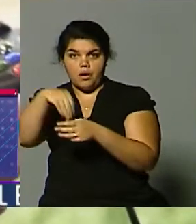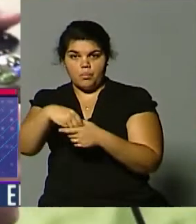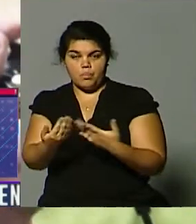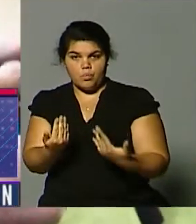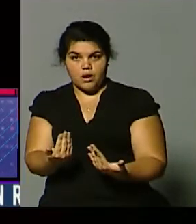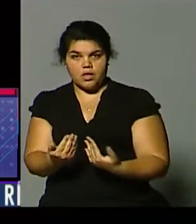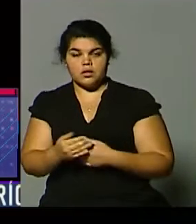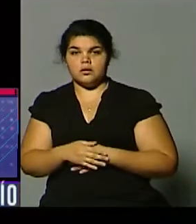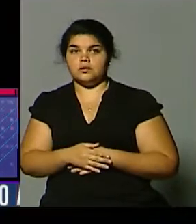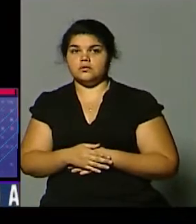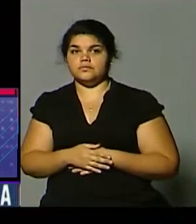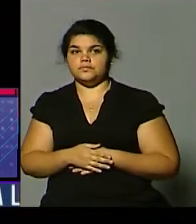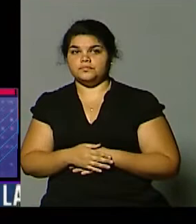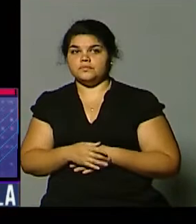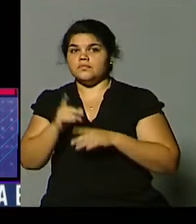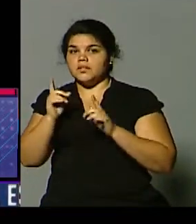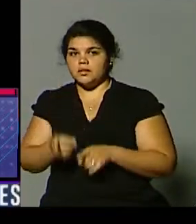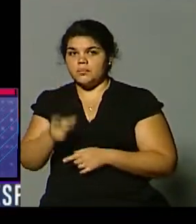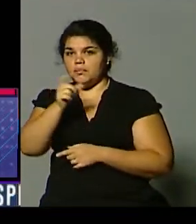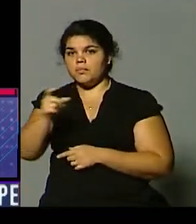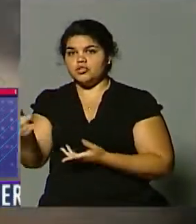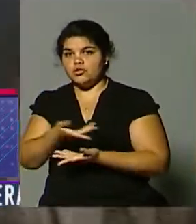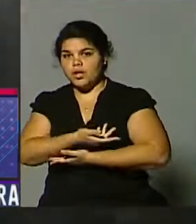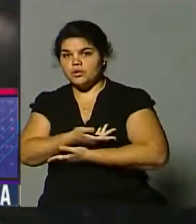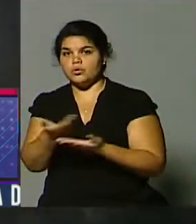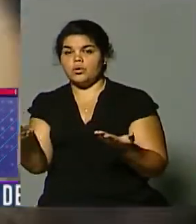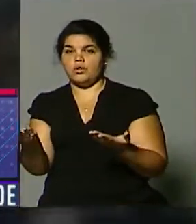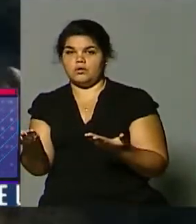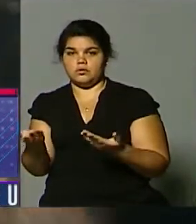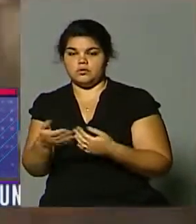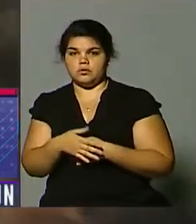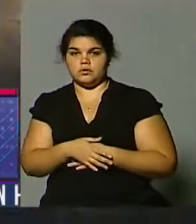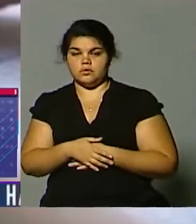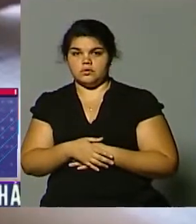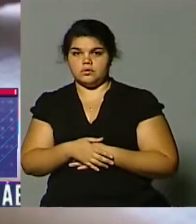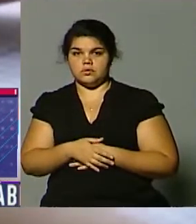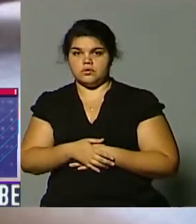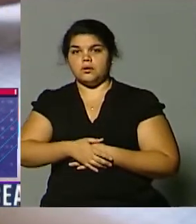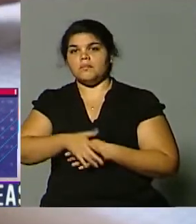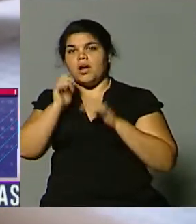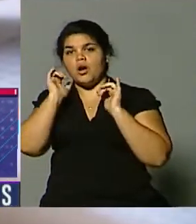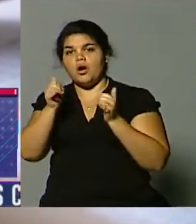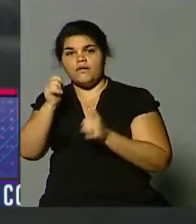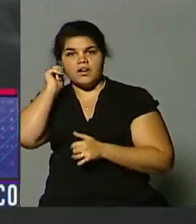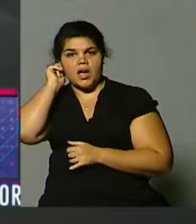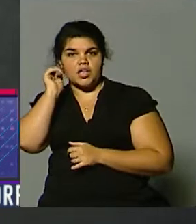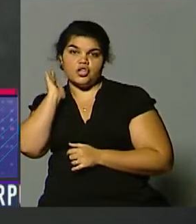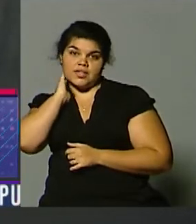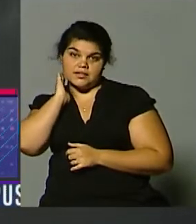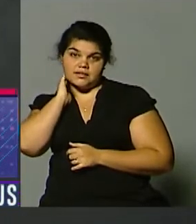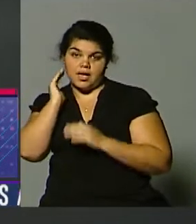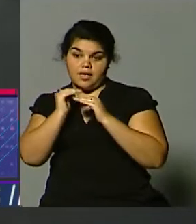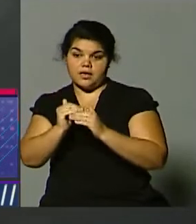pensado para el público en general, para adolescentes mayores de 16 años que estén interesados